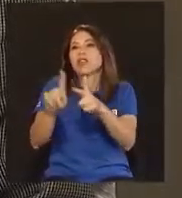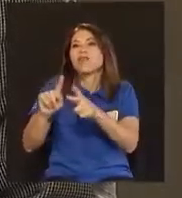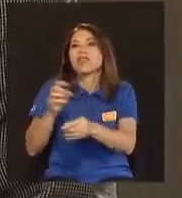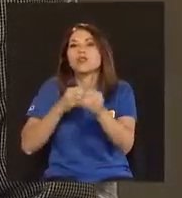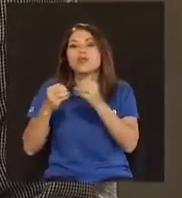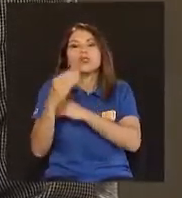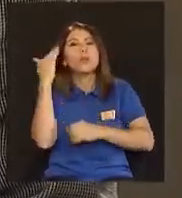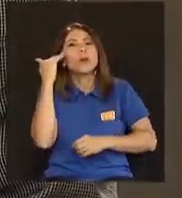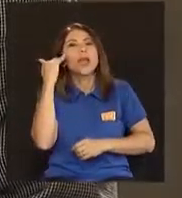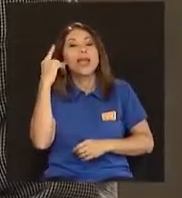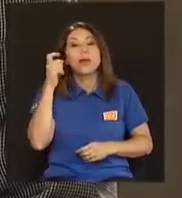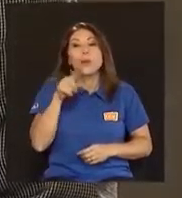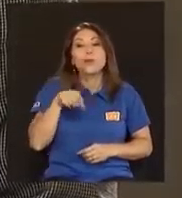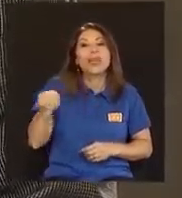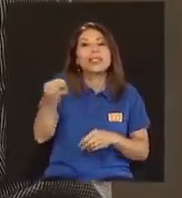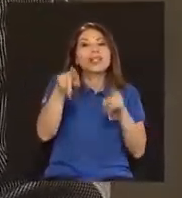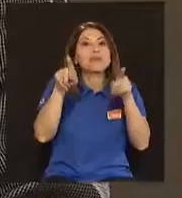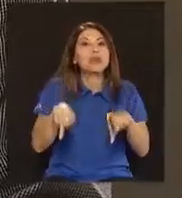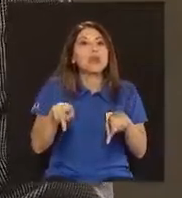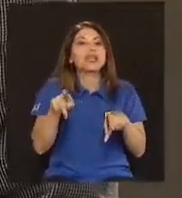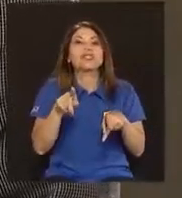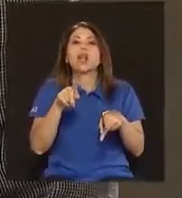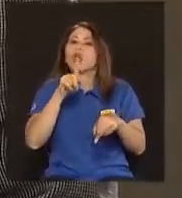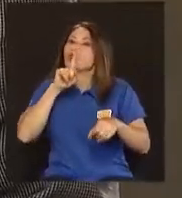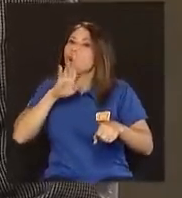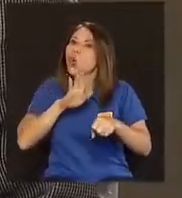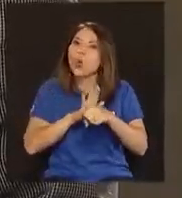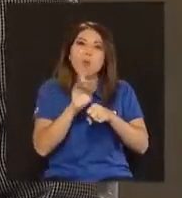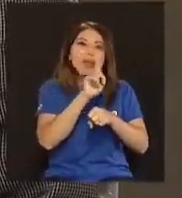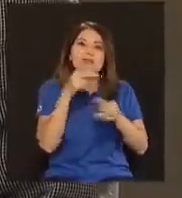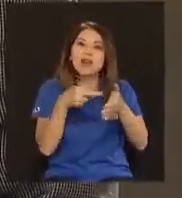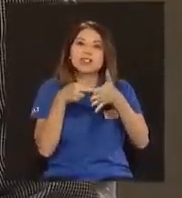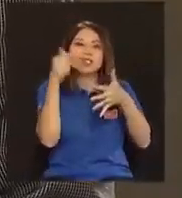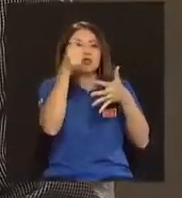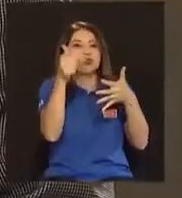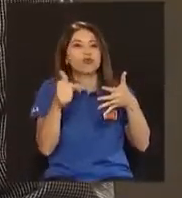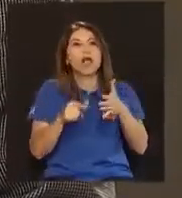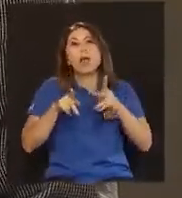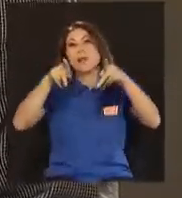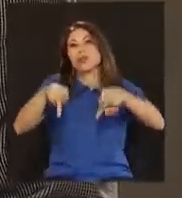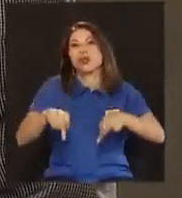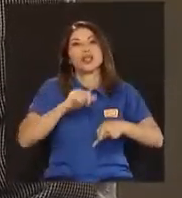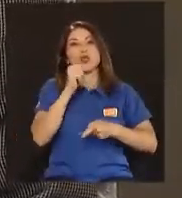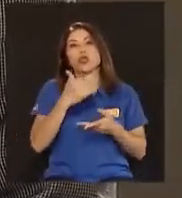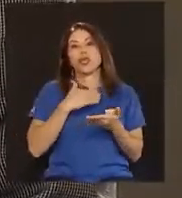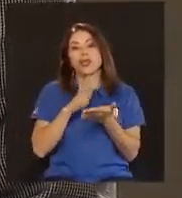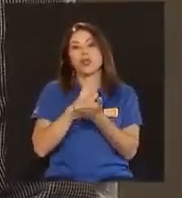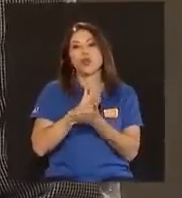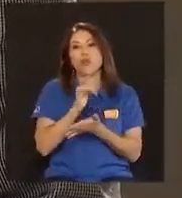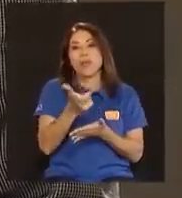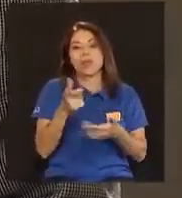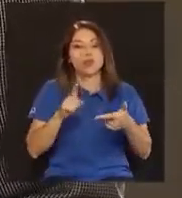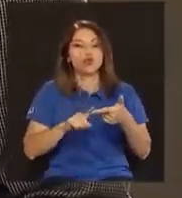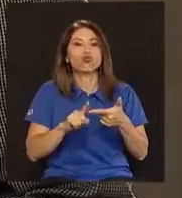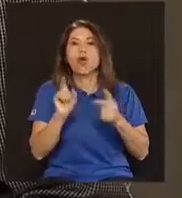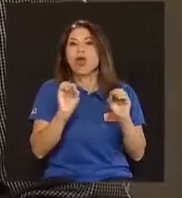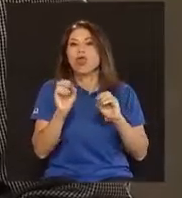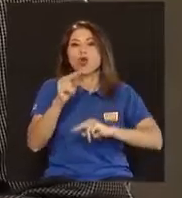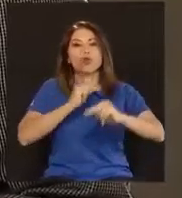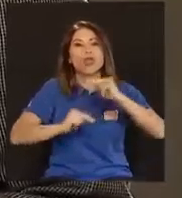cumplen los requisitos. Son indocumentados, son personas que no tienen un negocio formal, no tienen